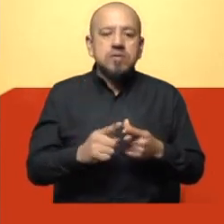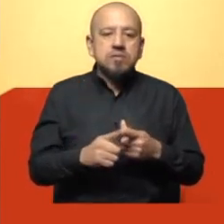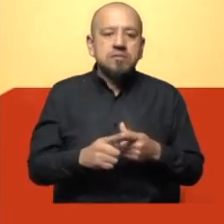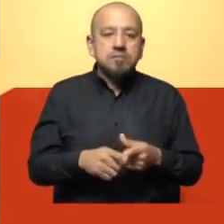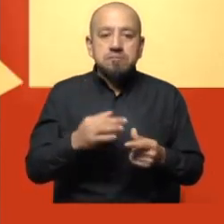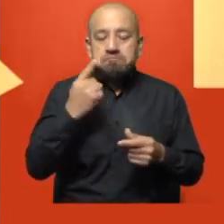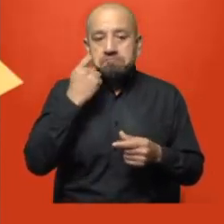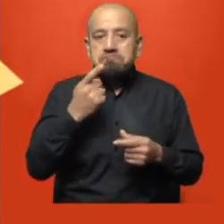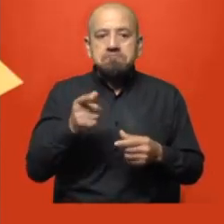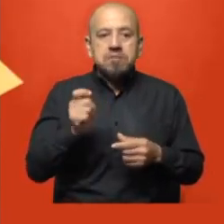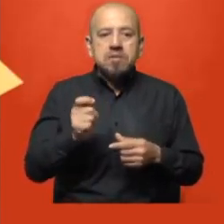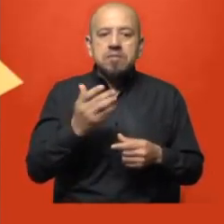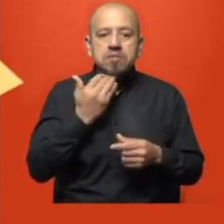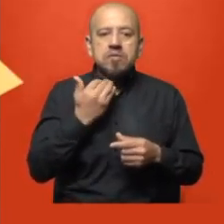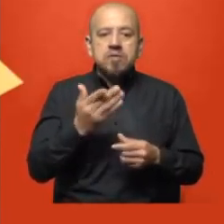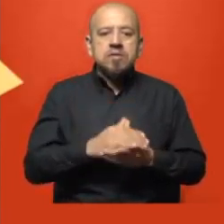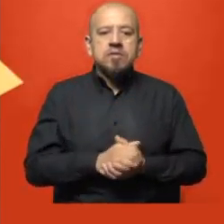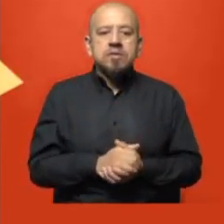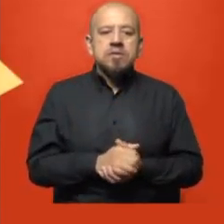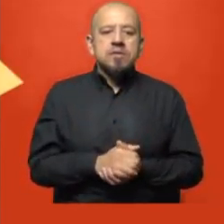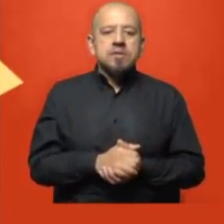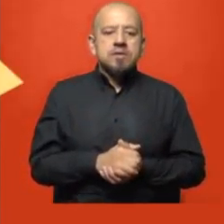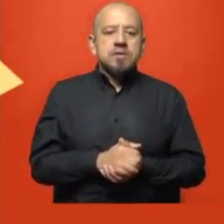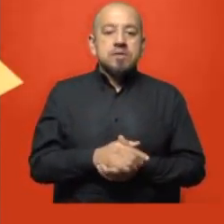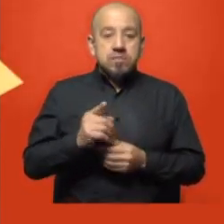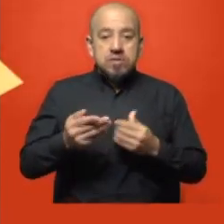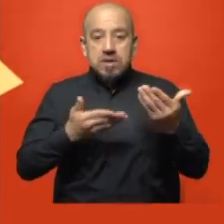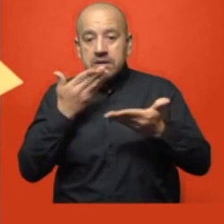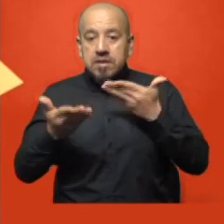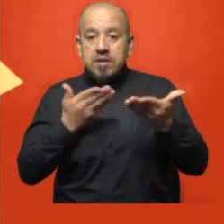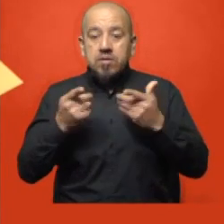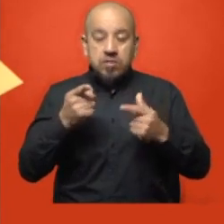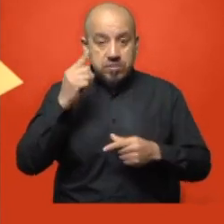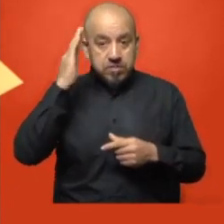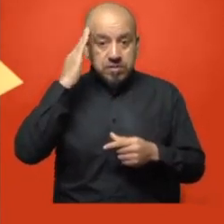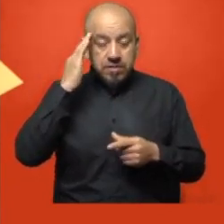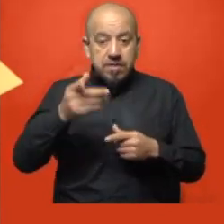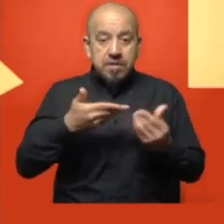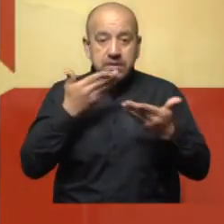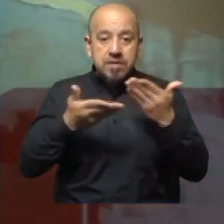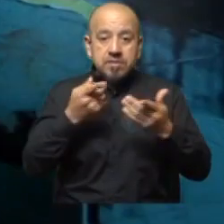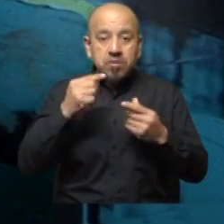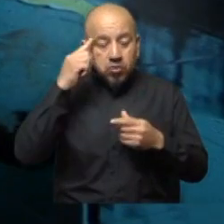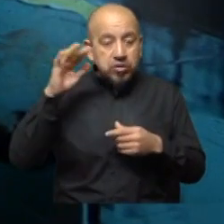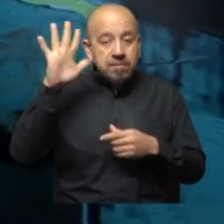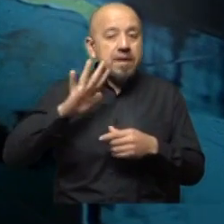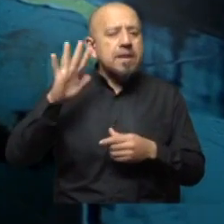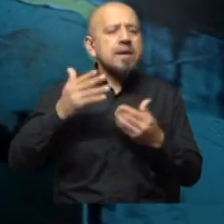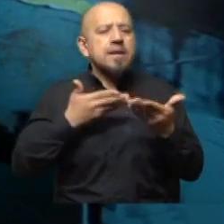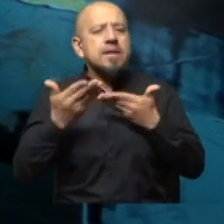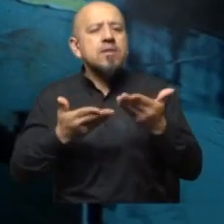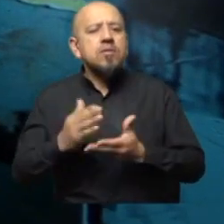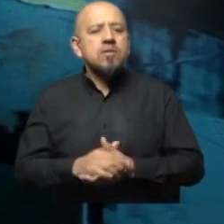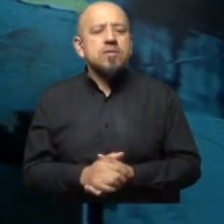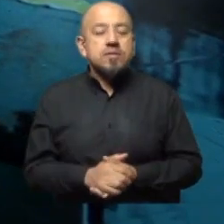me di cuenta quién es pero vos decís que estás cantando sabes que están cantando o te imaginas que estás cantando yo